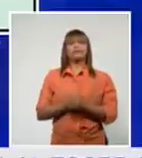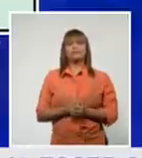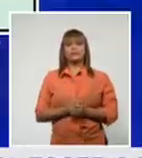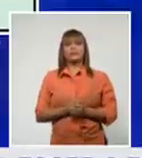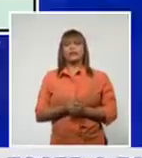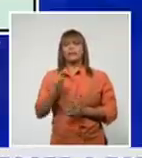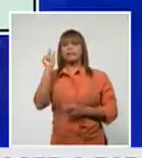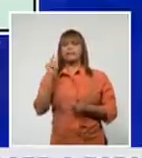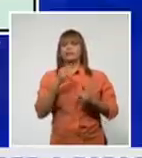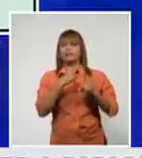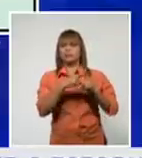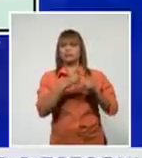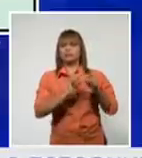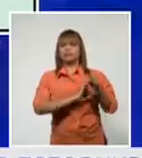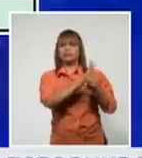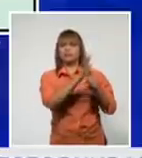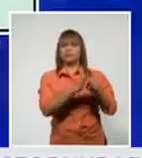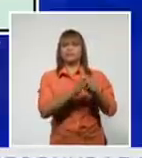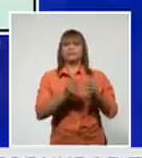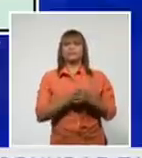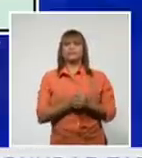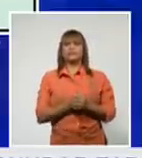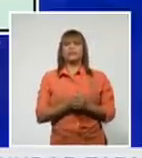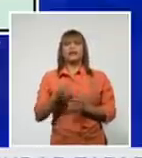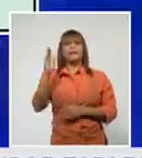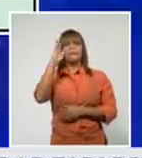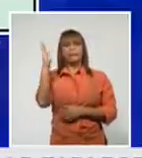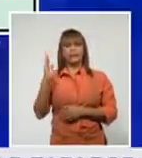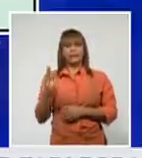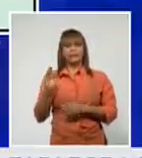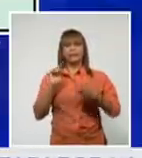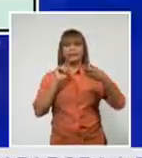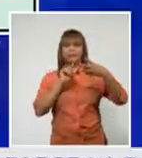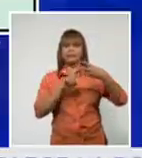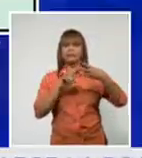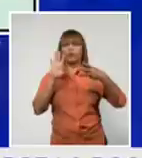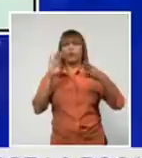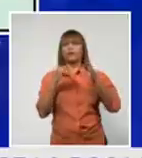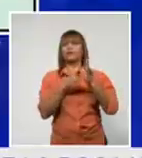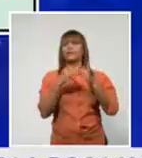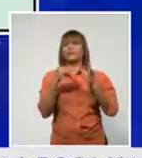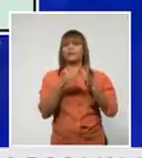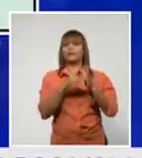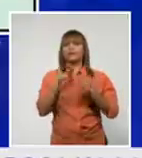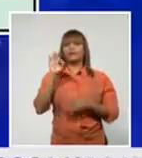confirmados, en Brasil, con